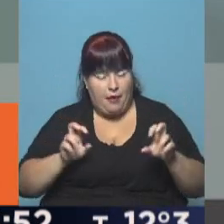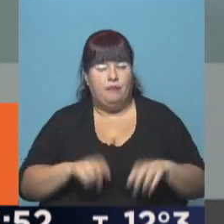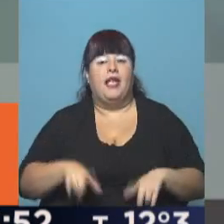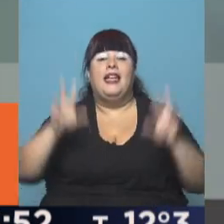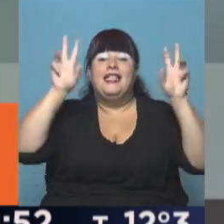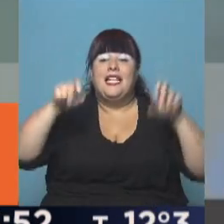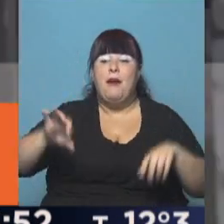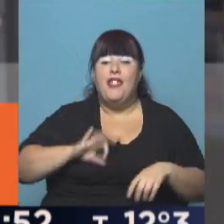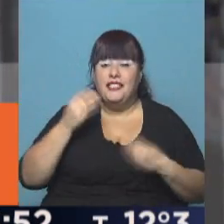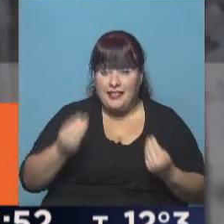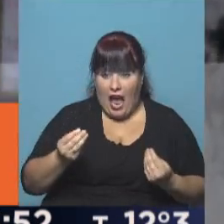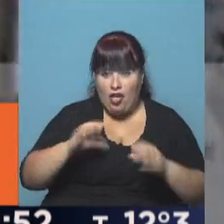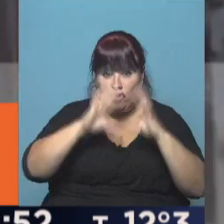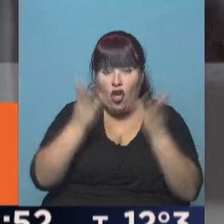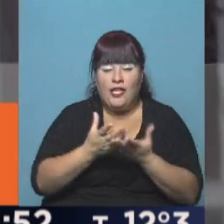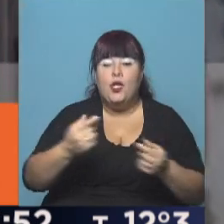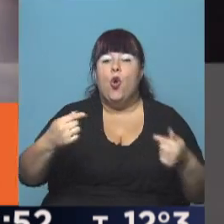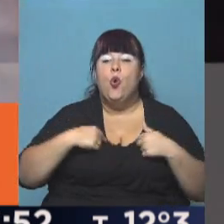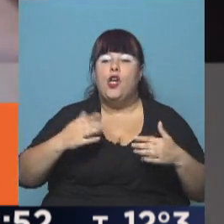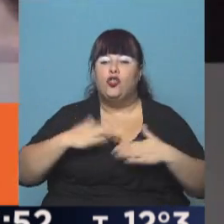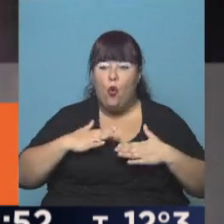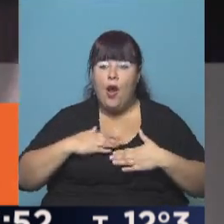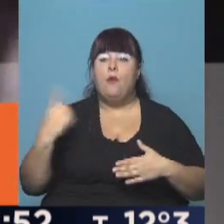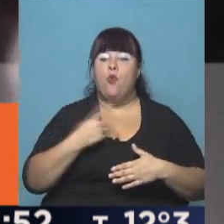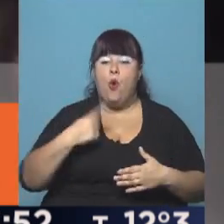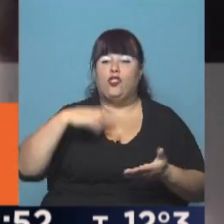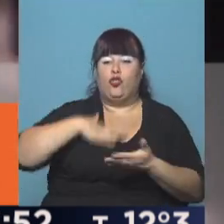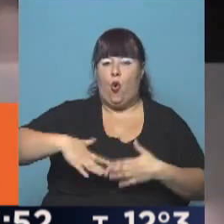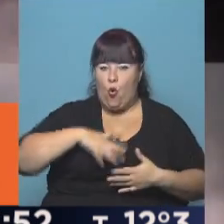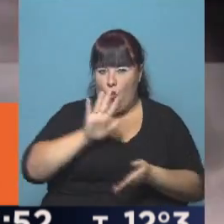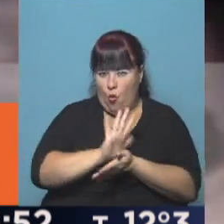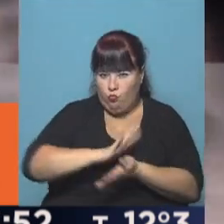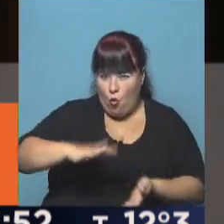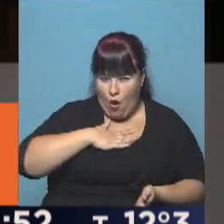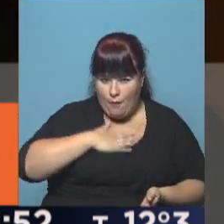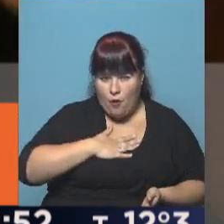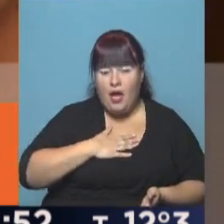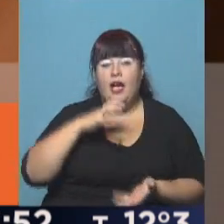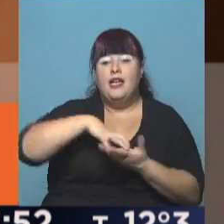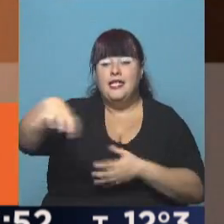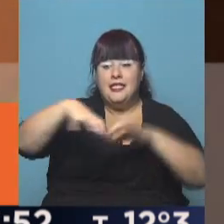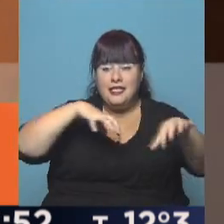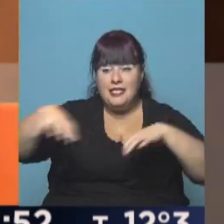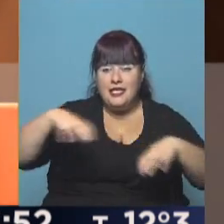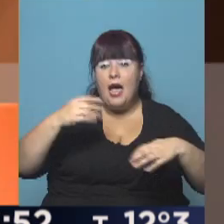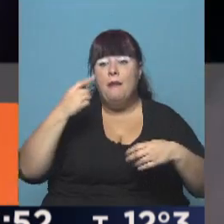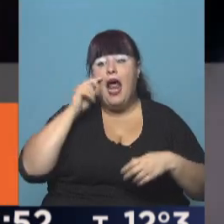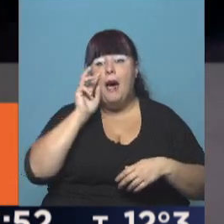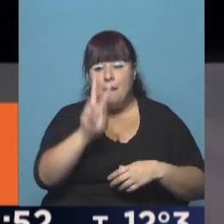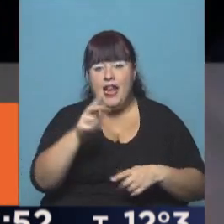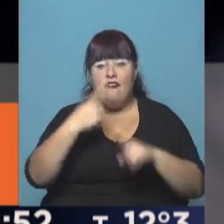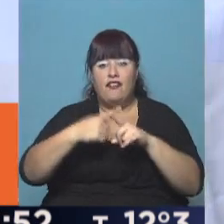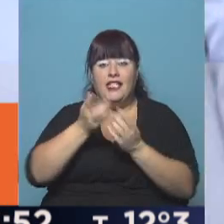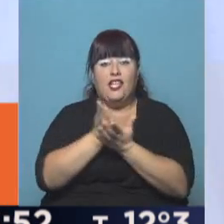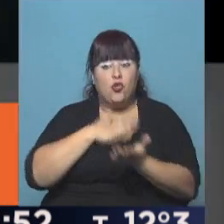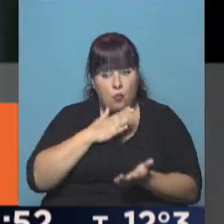lema este año, justamente por todo esto, es Nuestro Cuerpo, Nuestro Territorio. Las sedes para descubrir el Festival de